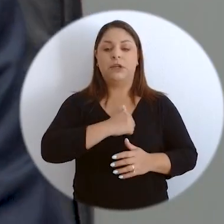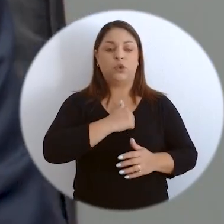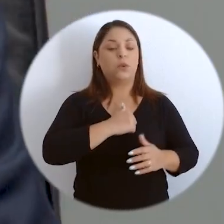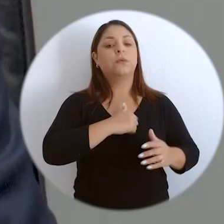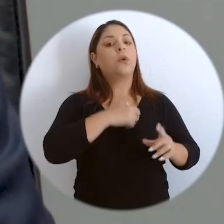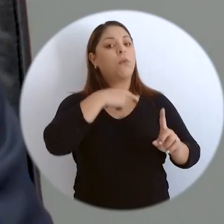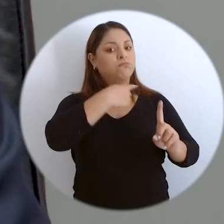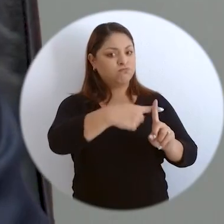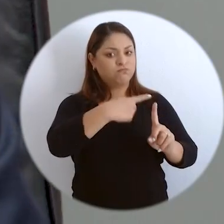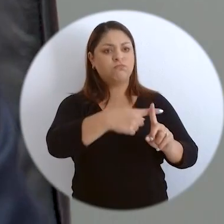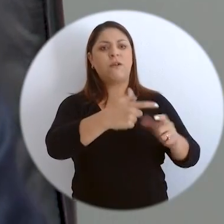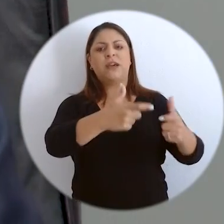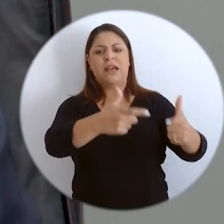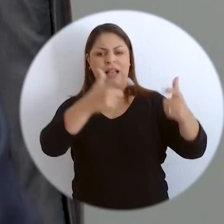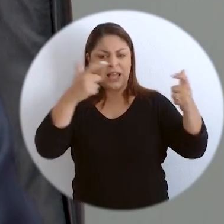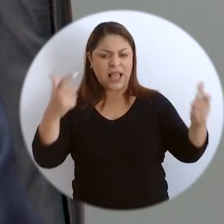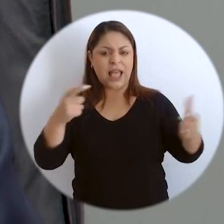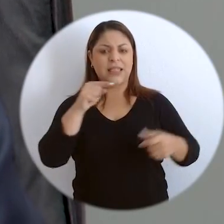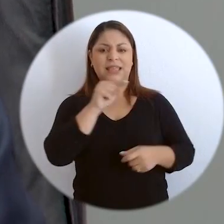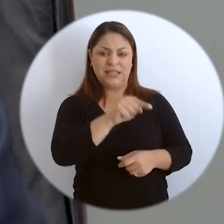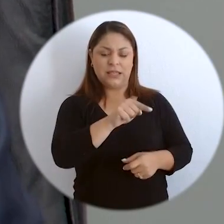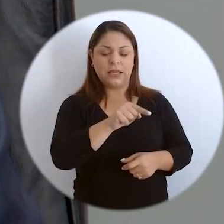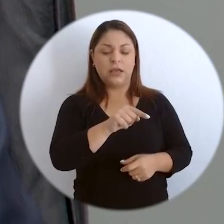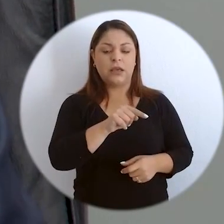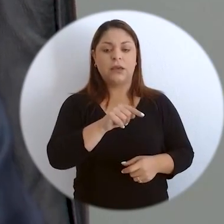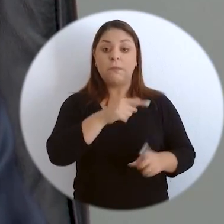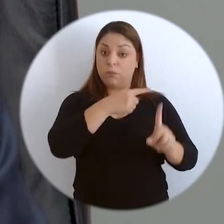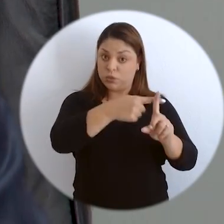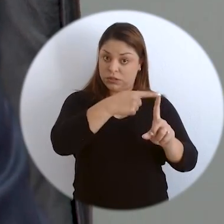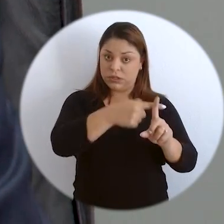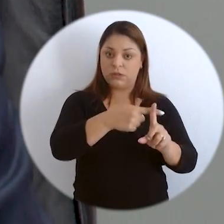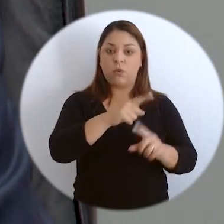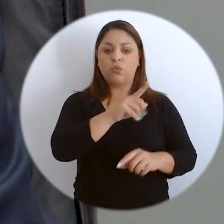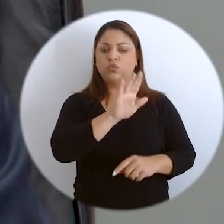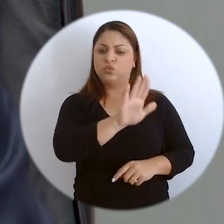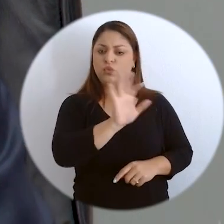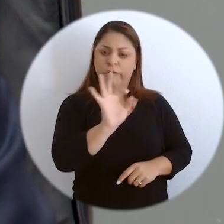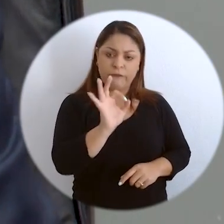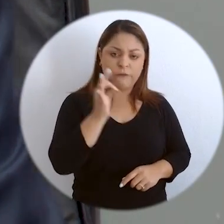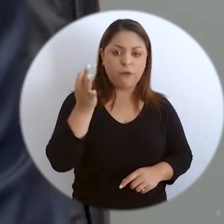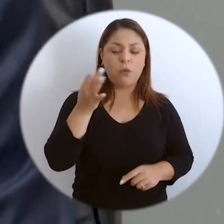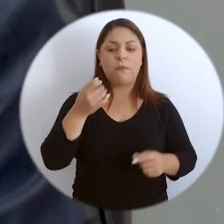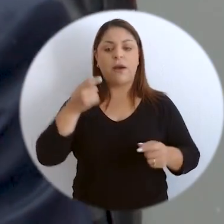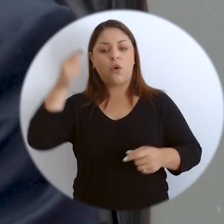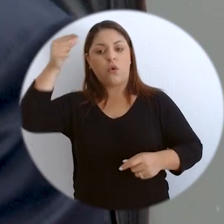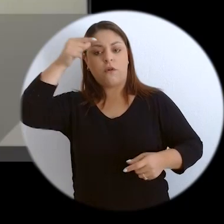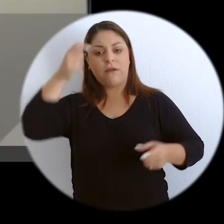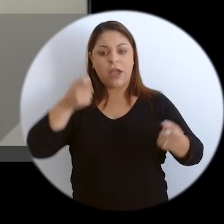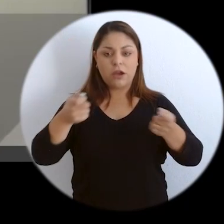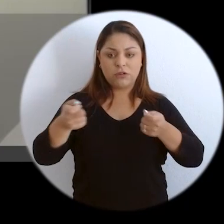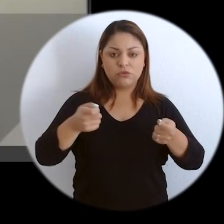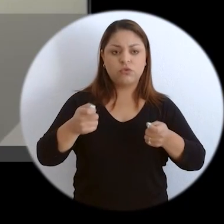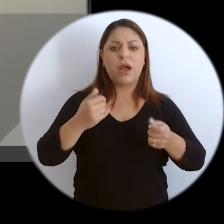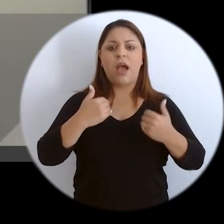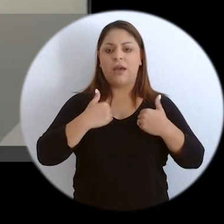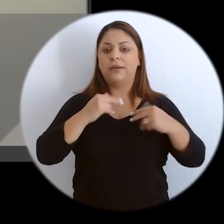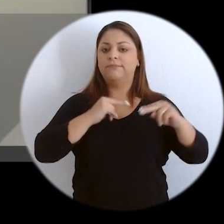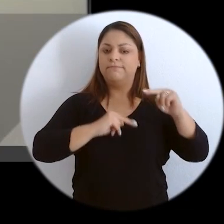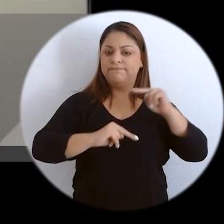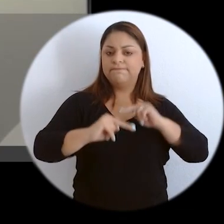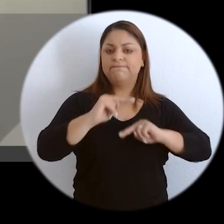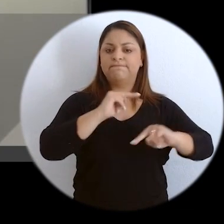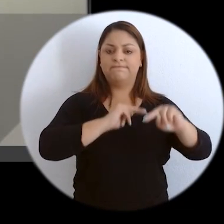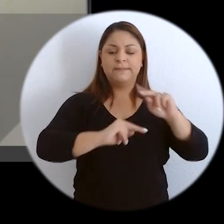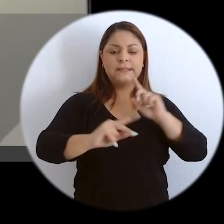oportunidad más democrática. Y esos para mí son dos acciones, proyectos y